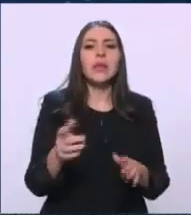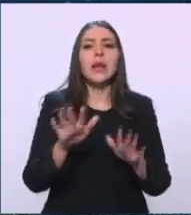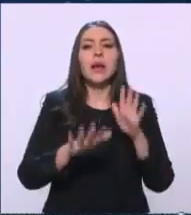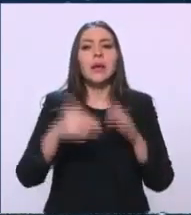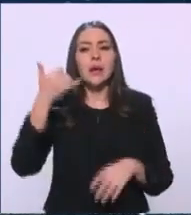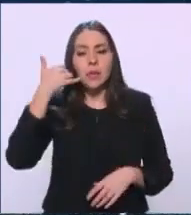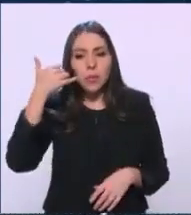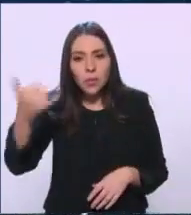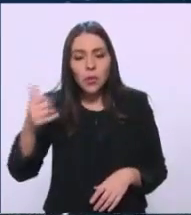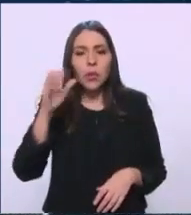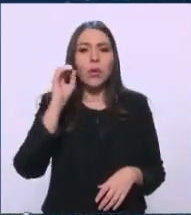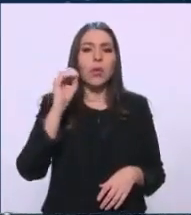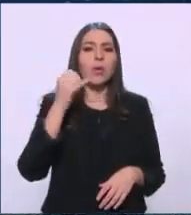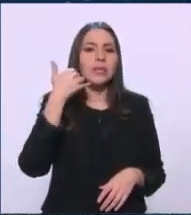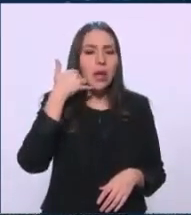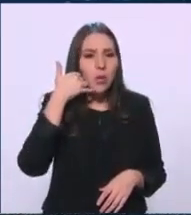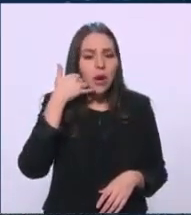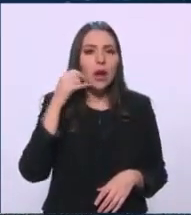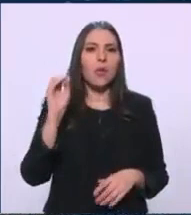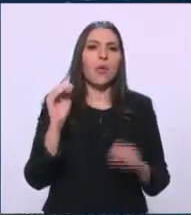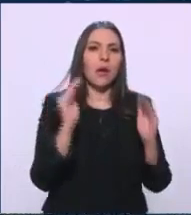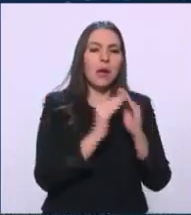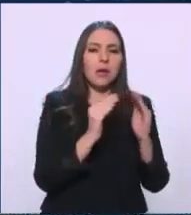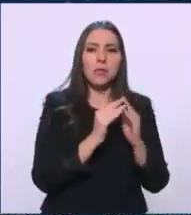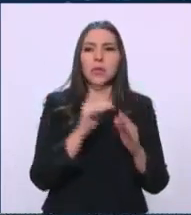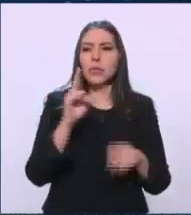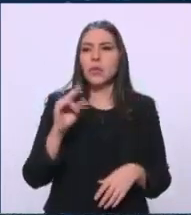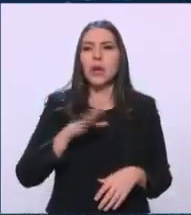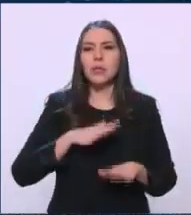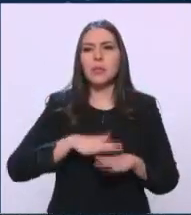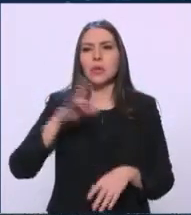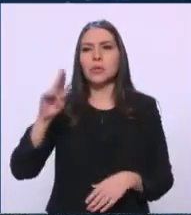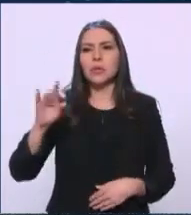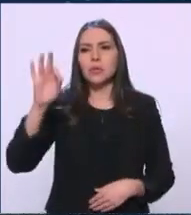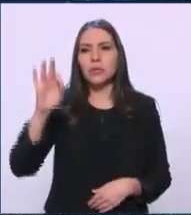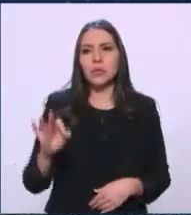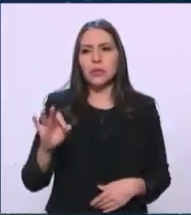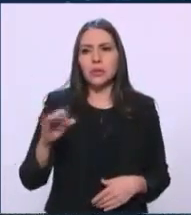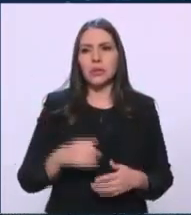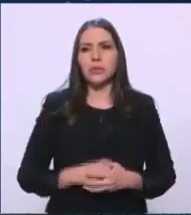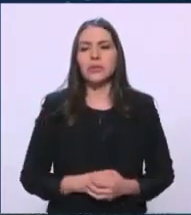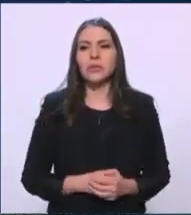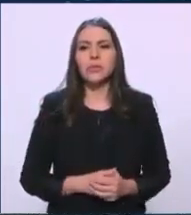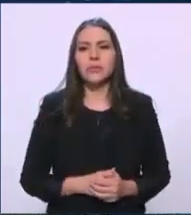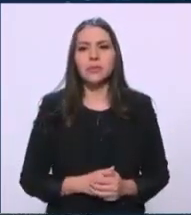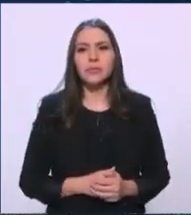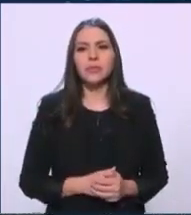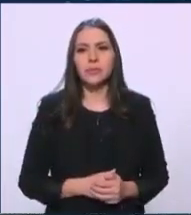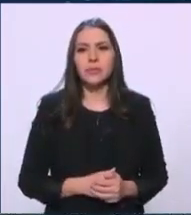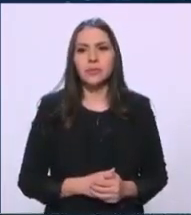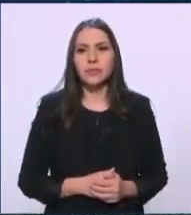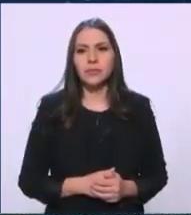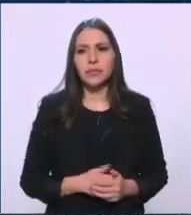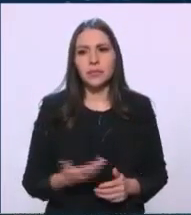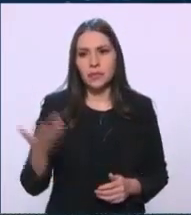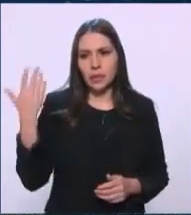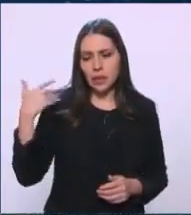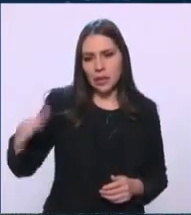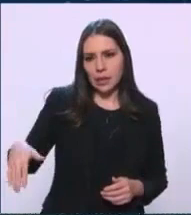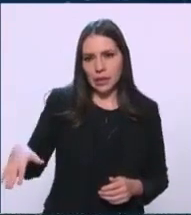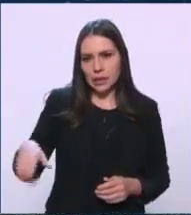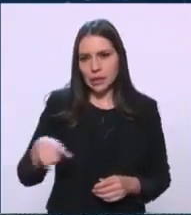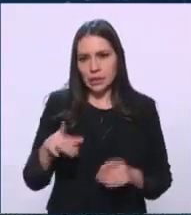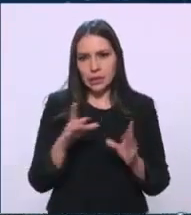o por celular, no abarcan más del 80%. Todo eso, ¿no? Dicho aquí antes de mi